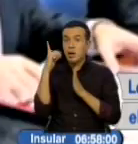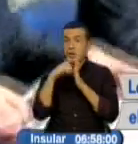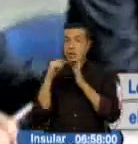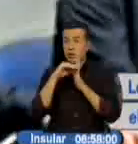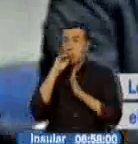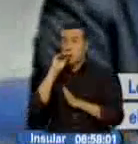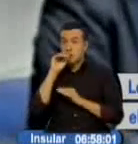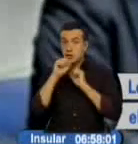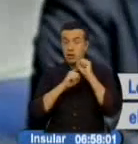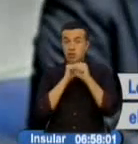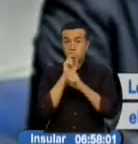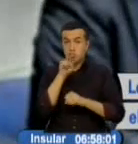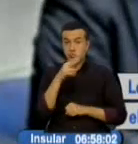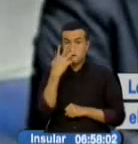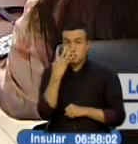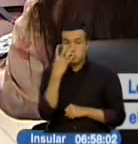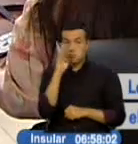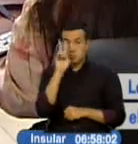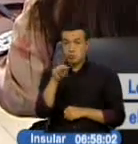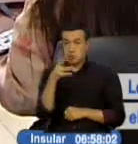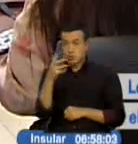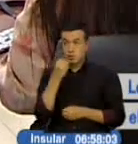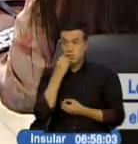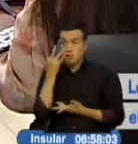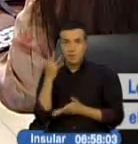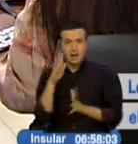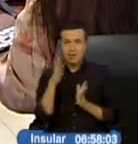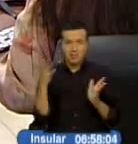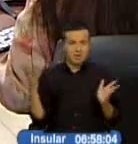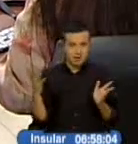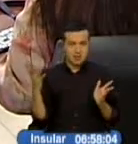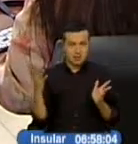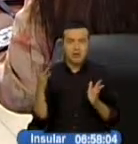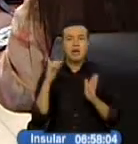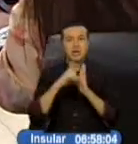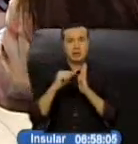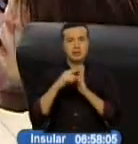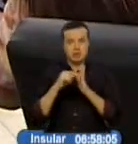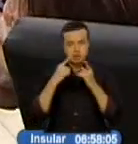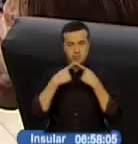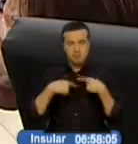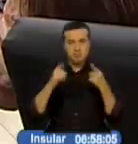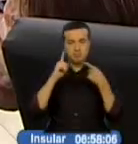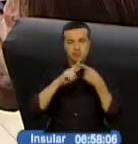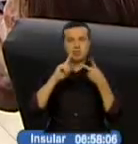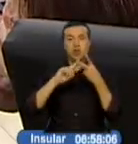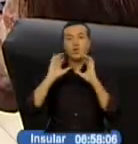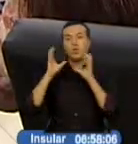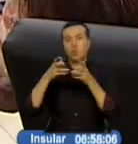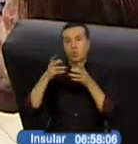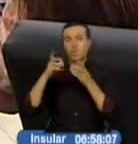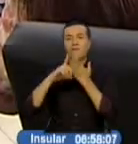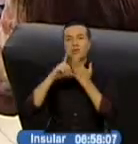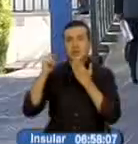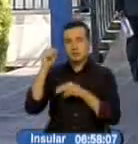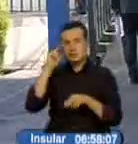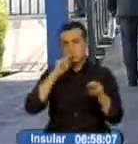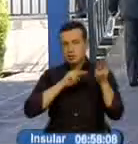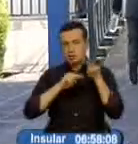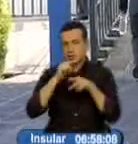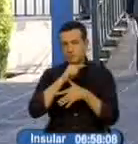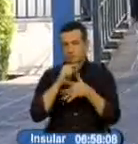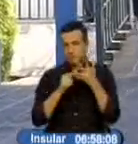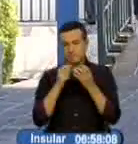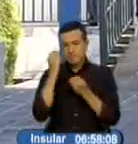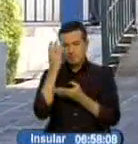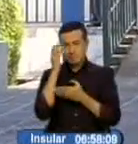de los años 2014 y 2015. Esto según información del Servicio de Rentas Internas y de la Unidad de Análisis Financiero.